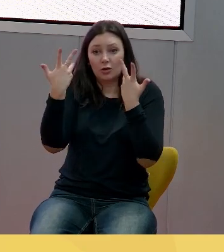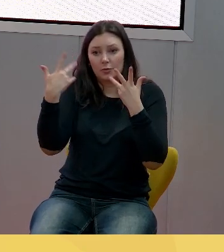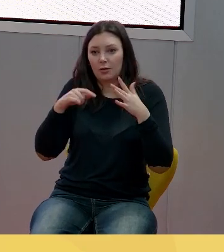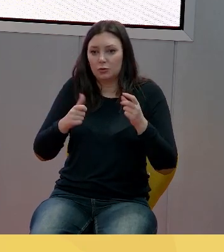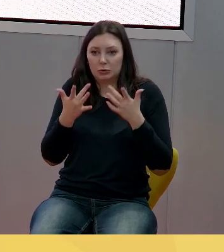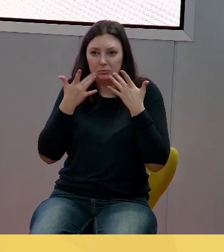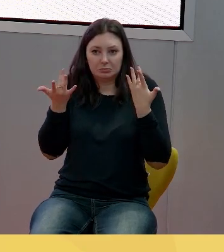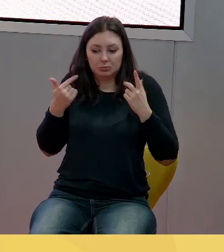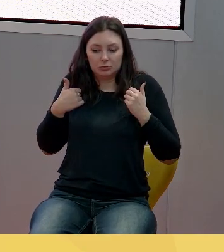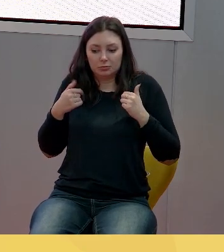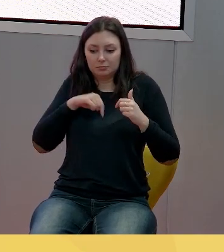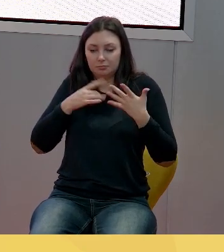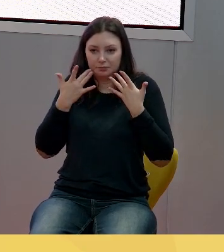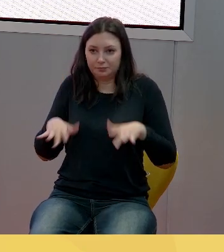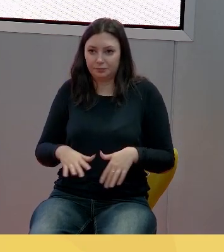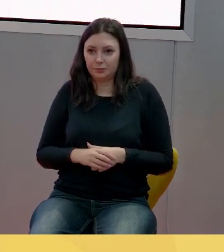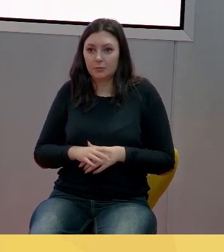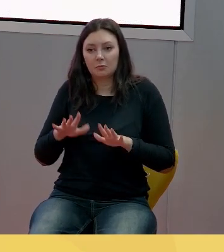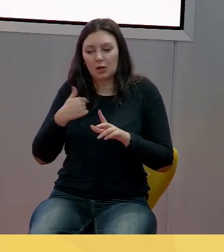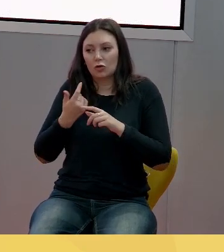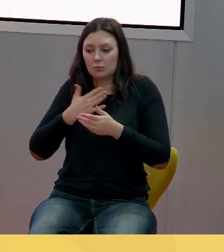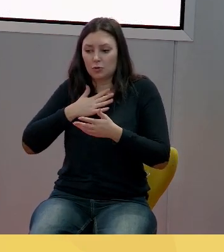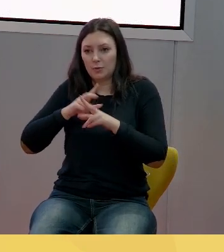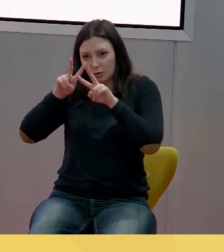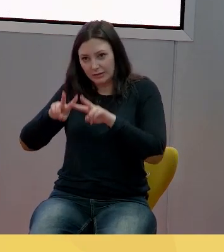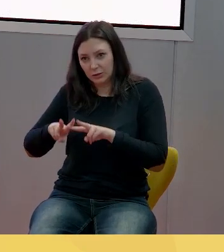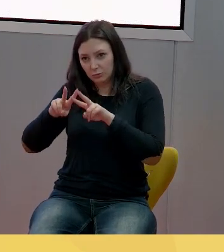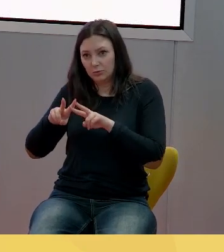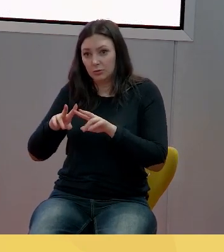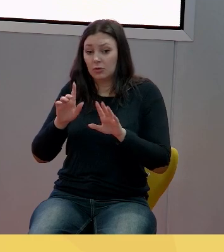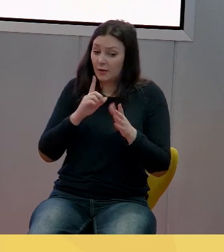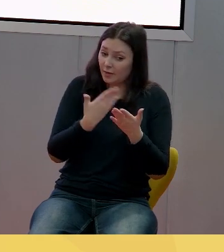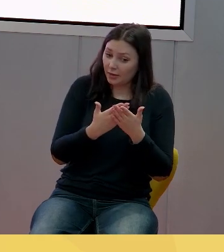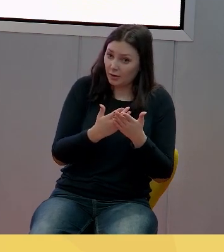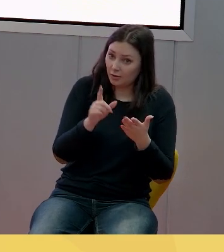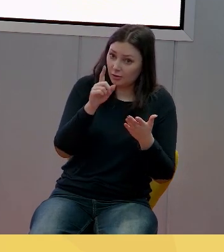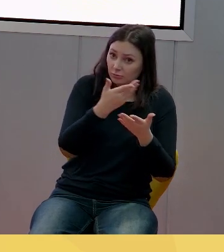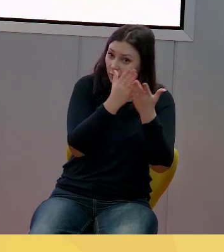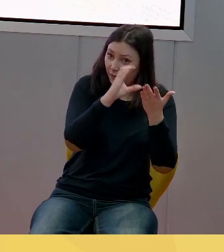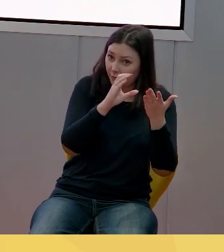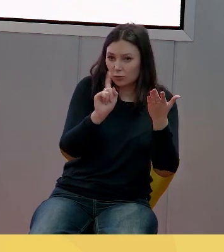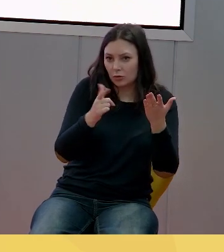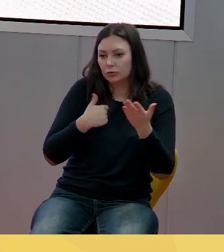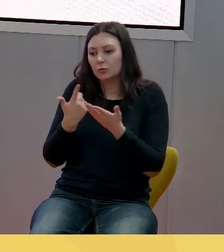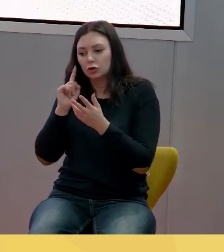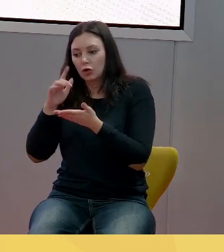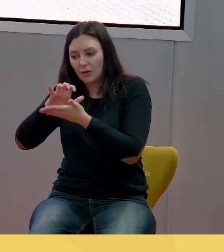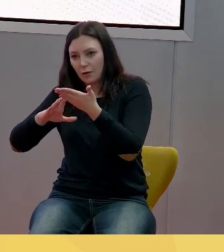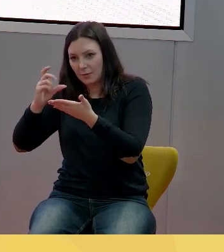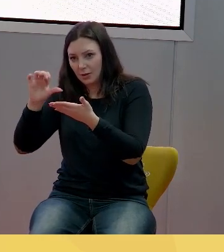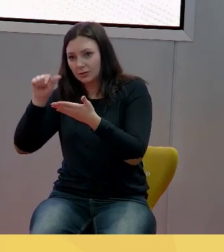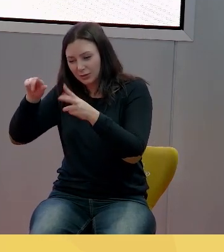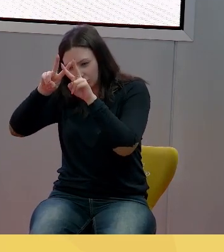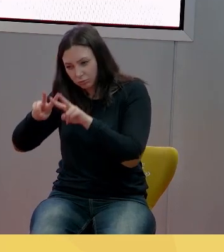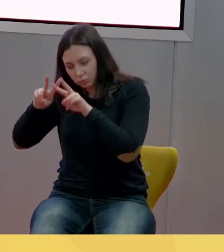signifique eso, pero que aún así van a hacer su revisión, no de la evidencia, sino del informe CAS, como una crítica muy extensa de la